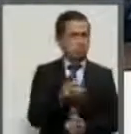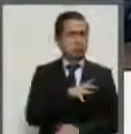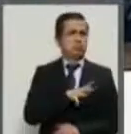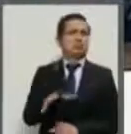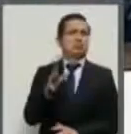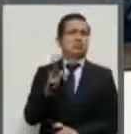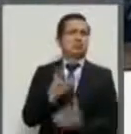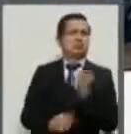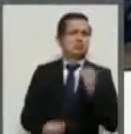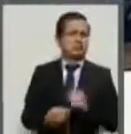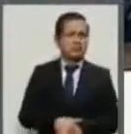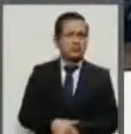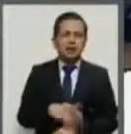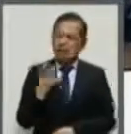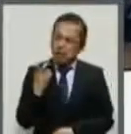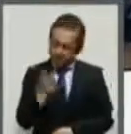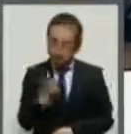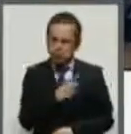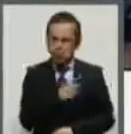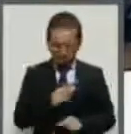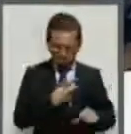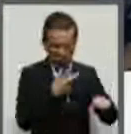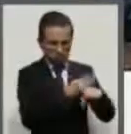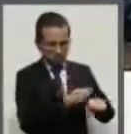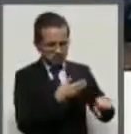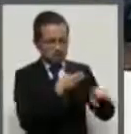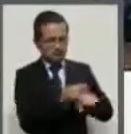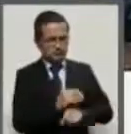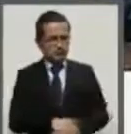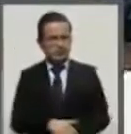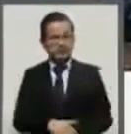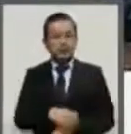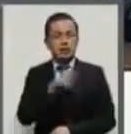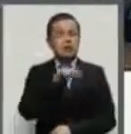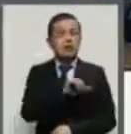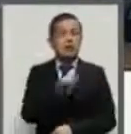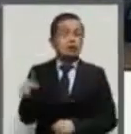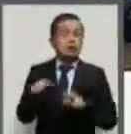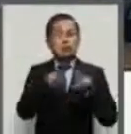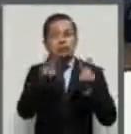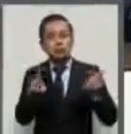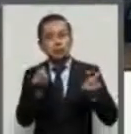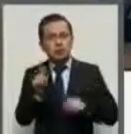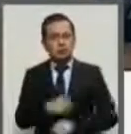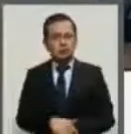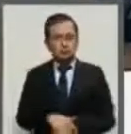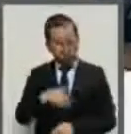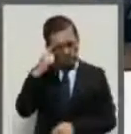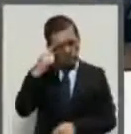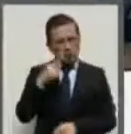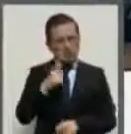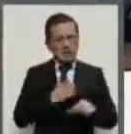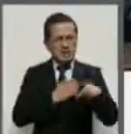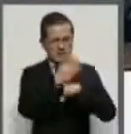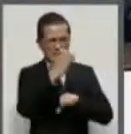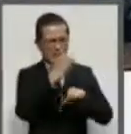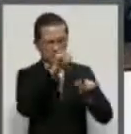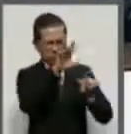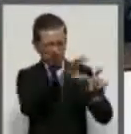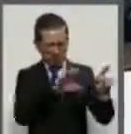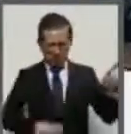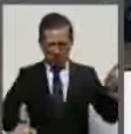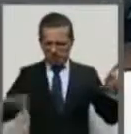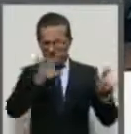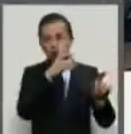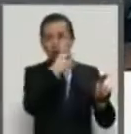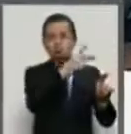lo duden. Otro tema importante es el fortalecimiento de la recaudación en las entidades federativas, porque